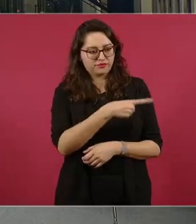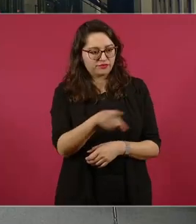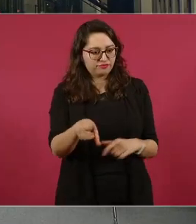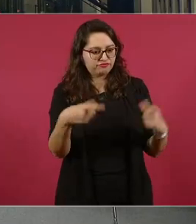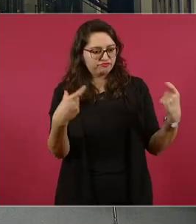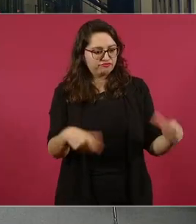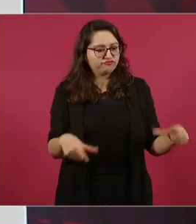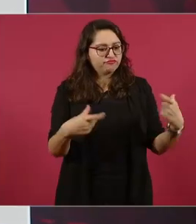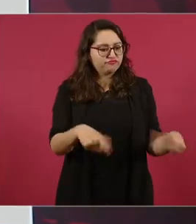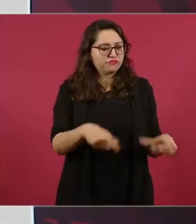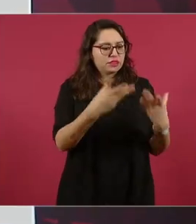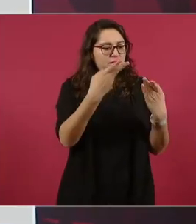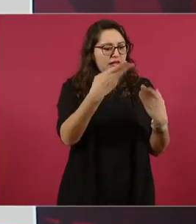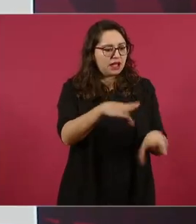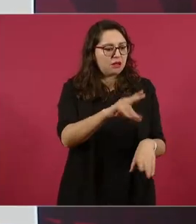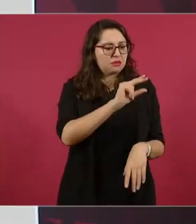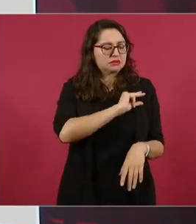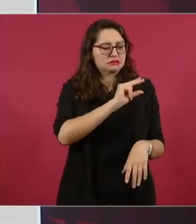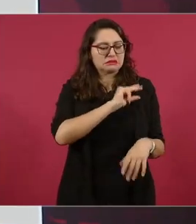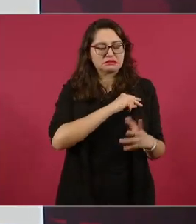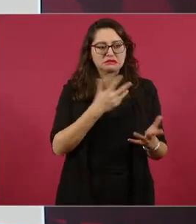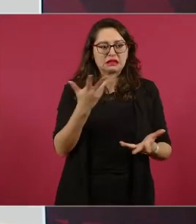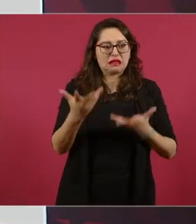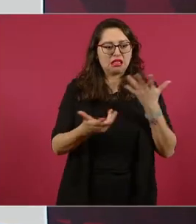deuda pública.